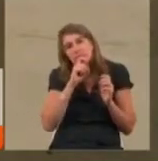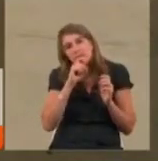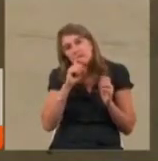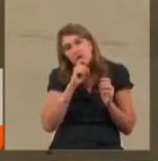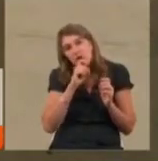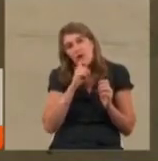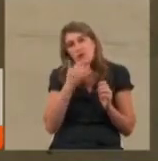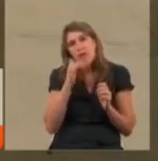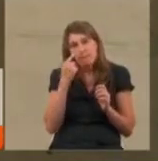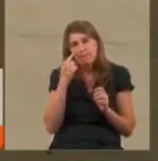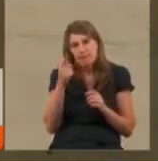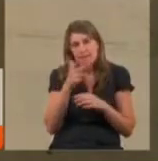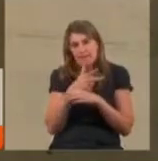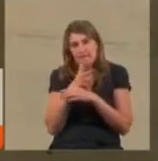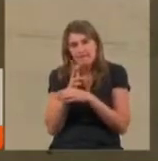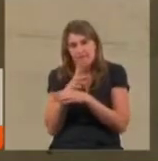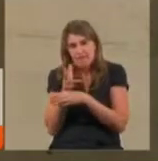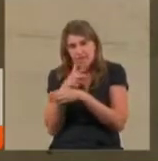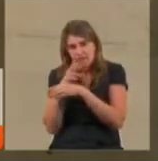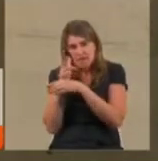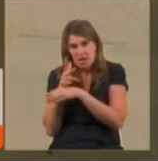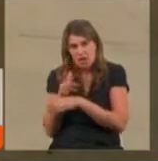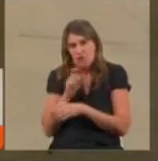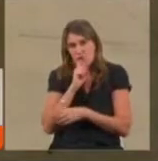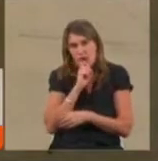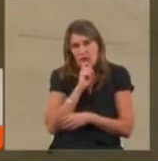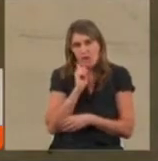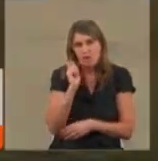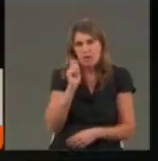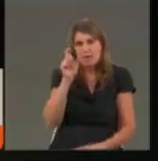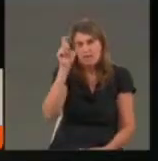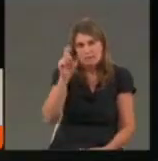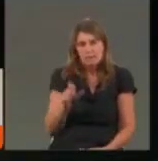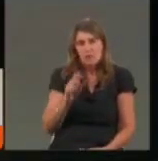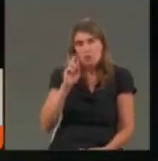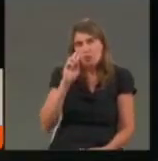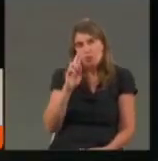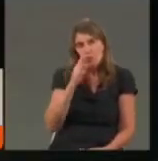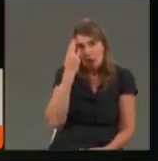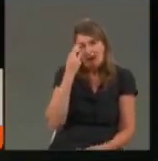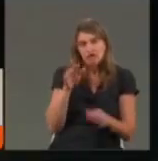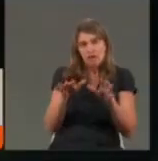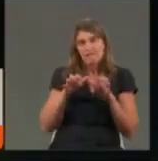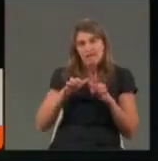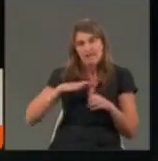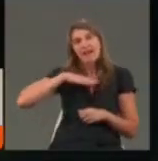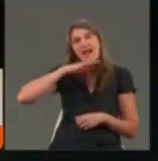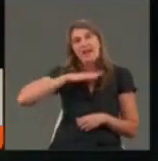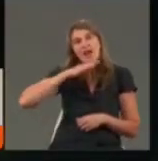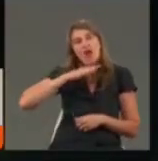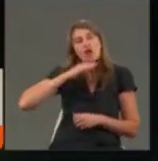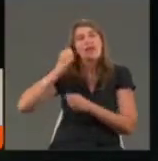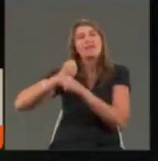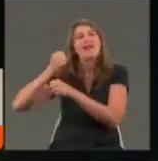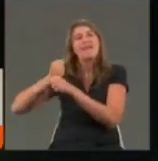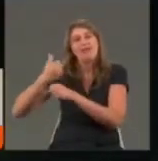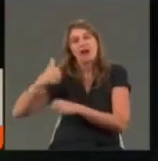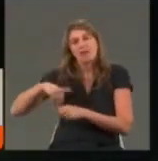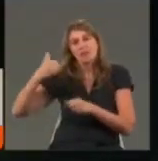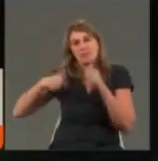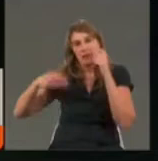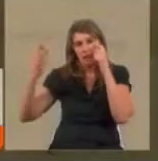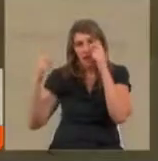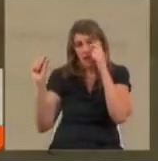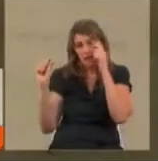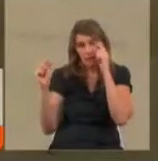en este tape que vamos a compartir. Hablamos con un uruguayo oriundo de Canelones que trabaja en la República Argentina y que hace muy pocos minutos habló con